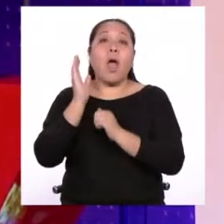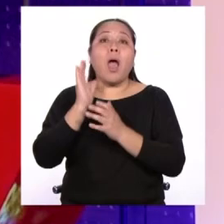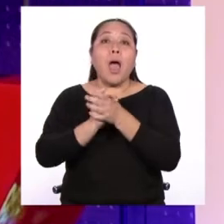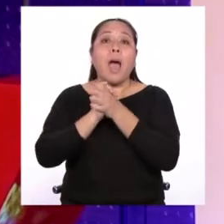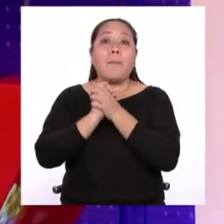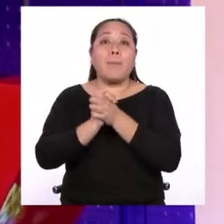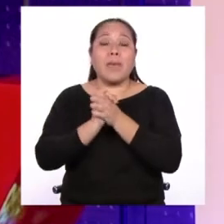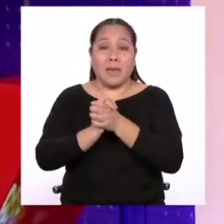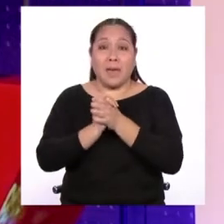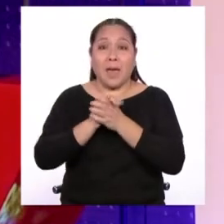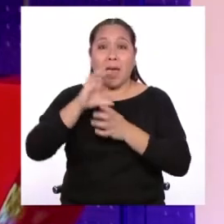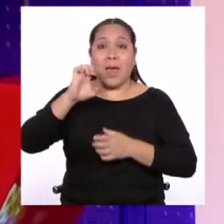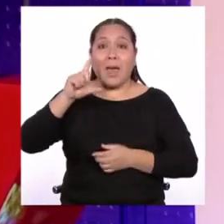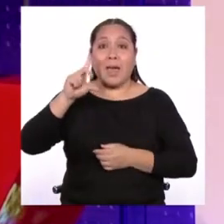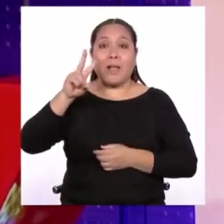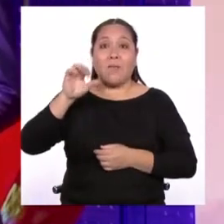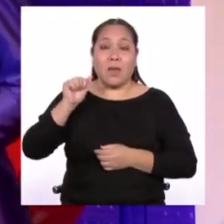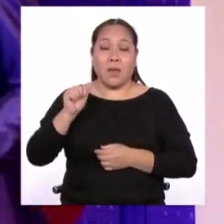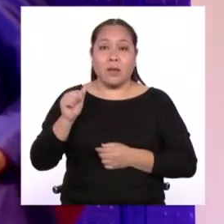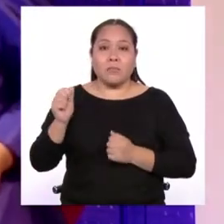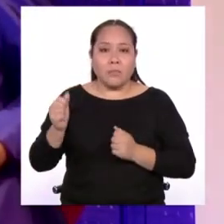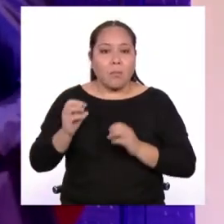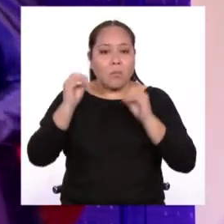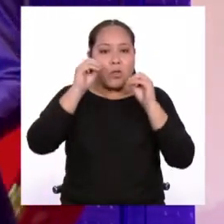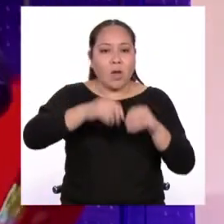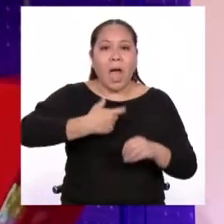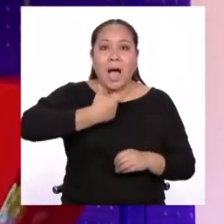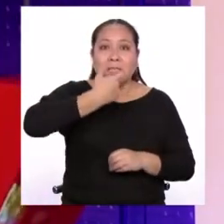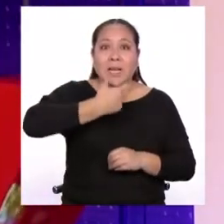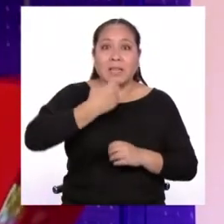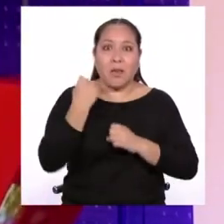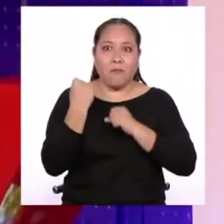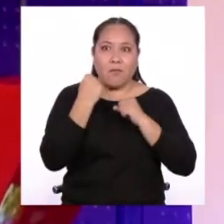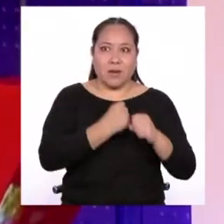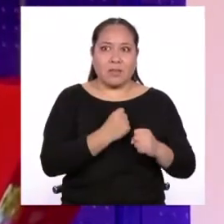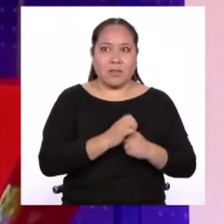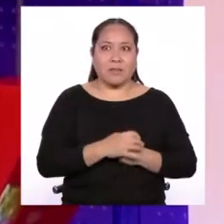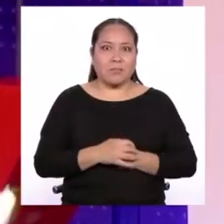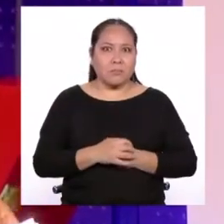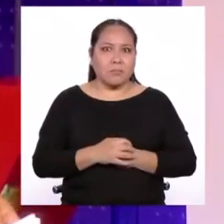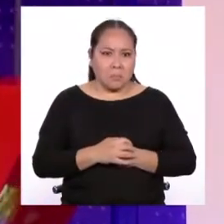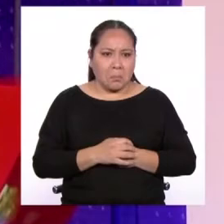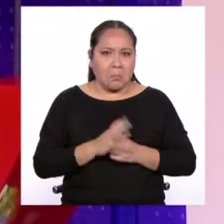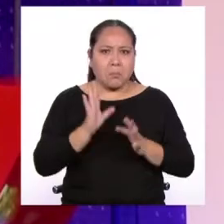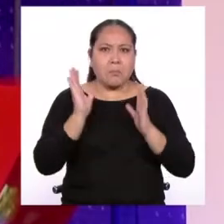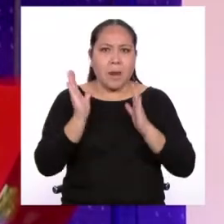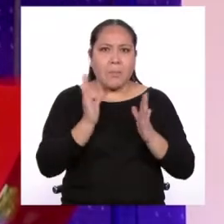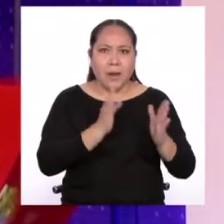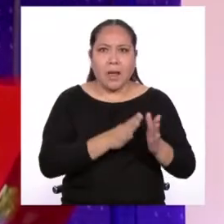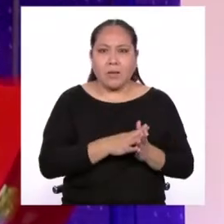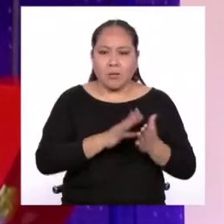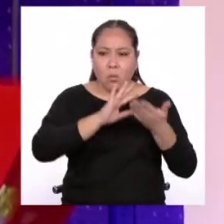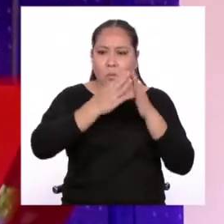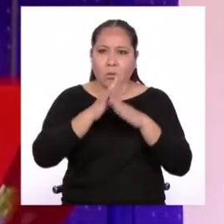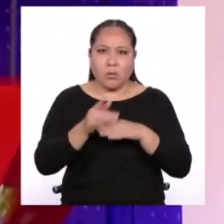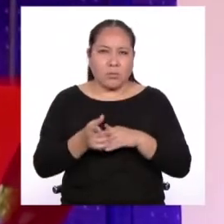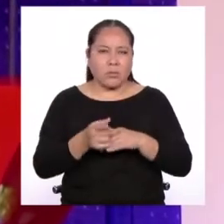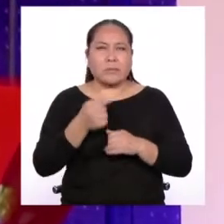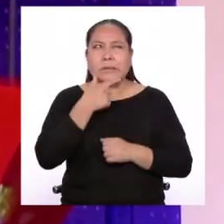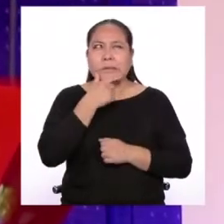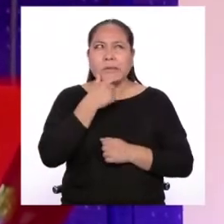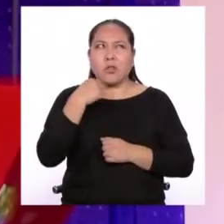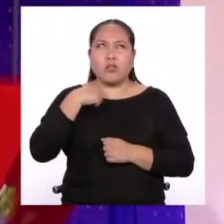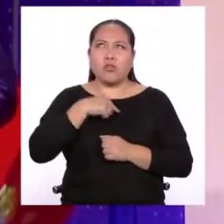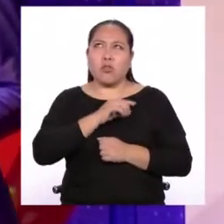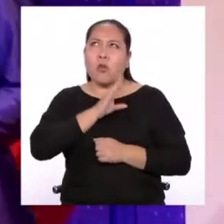las galletas fortificadas y decidimos hacerlas como lo harían los pobladores cuando nosotras ya no